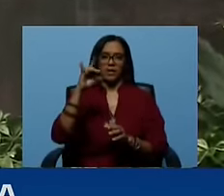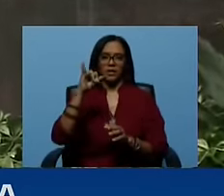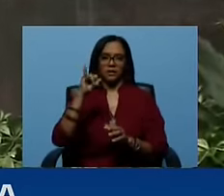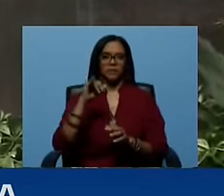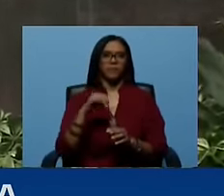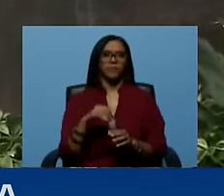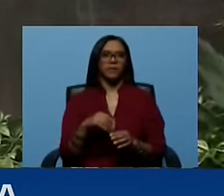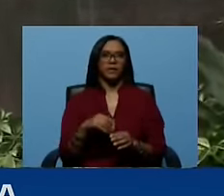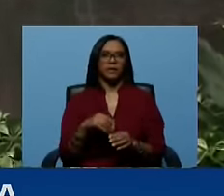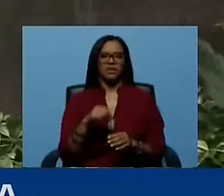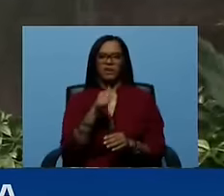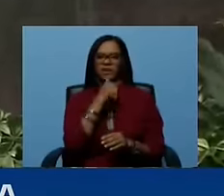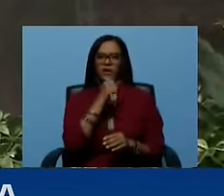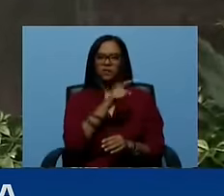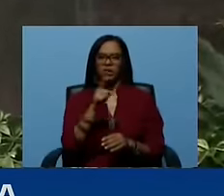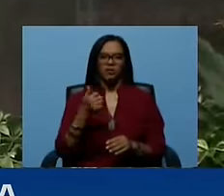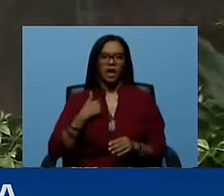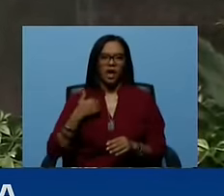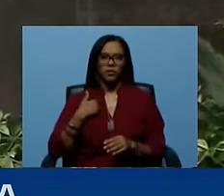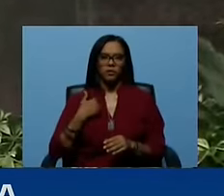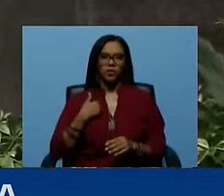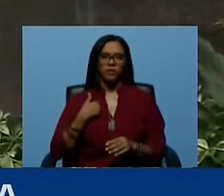¿Quiénes de ustedes son cristianos?